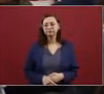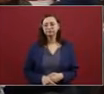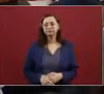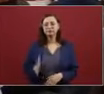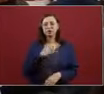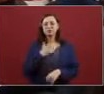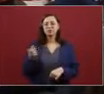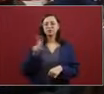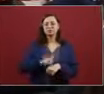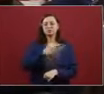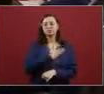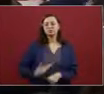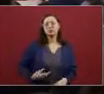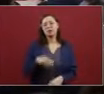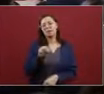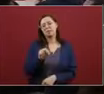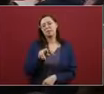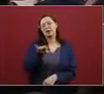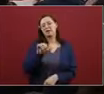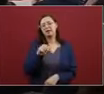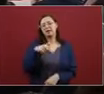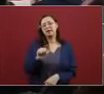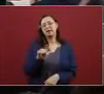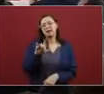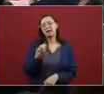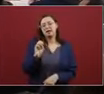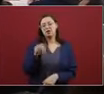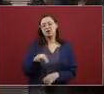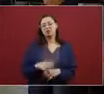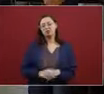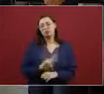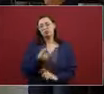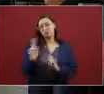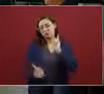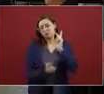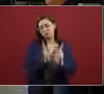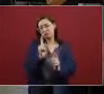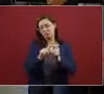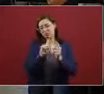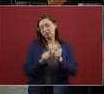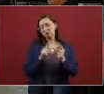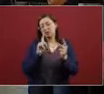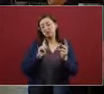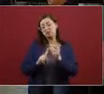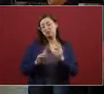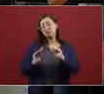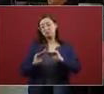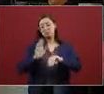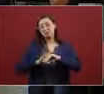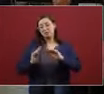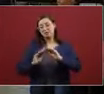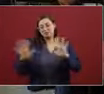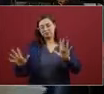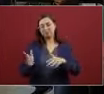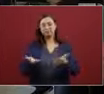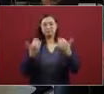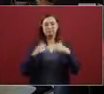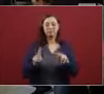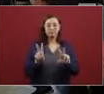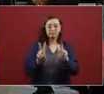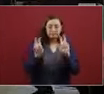Buenos días, presidente. Mariana León, del Financiero. Un par de preguntas y una aclaración. Este memorándum del que estaba hablando